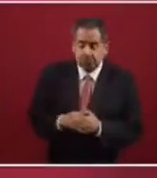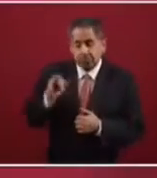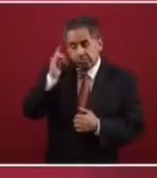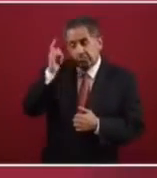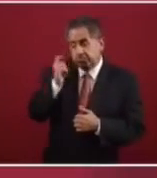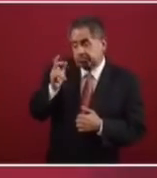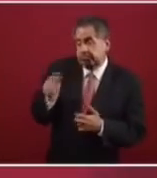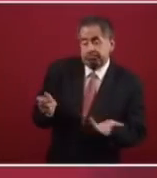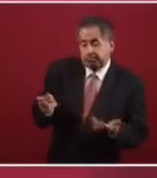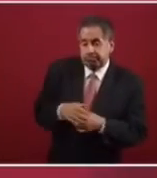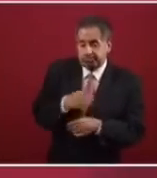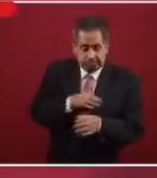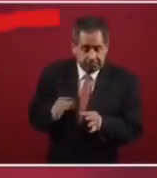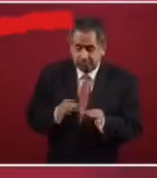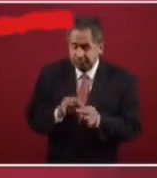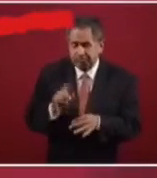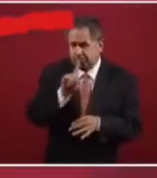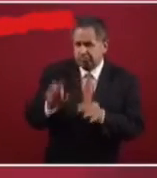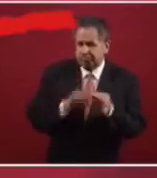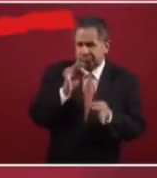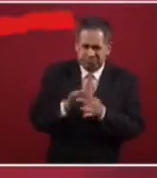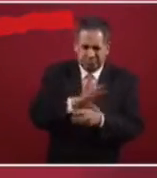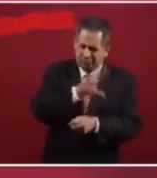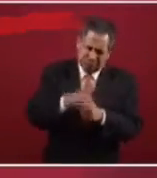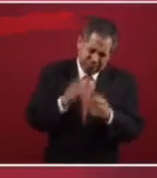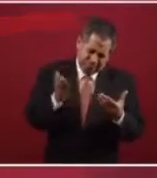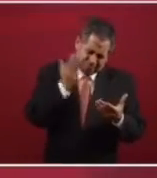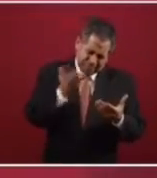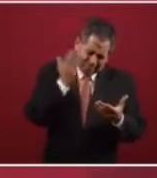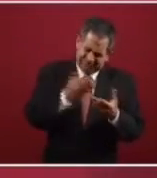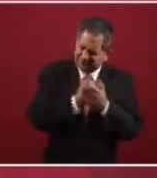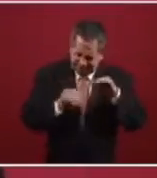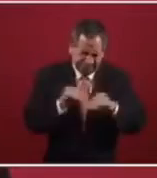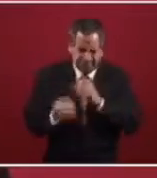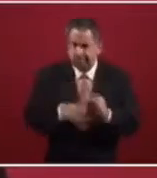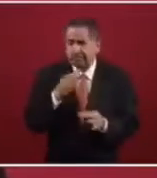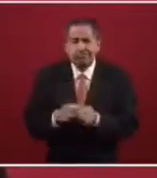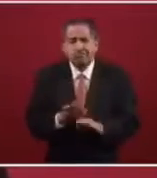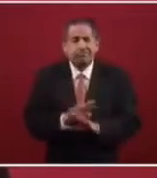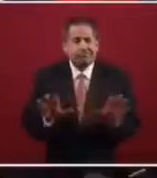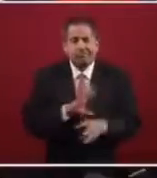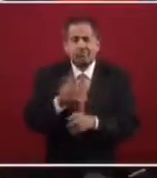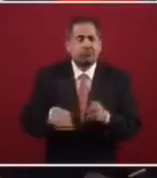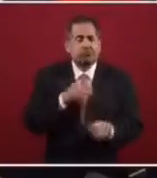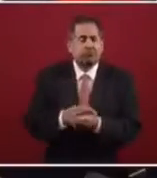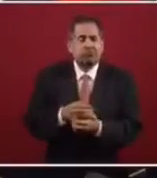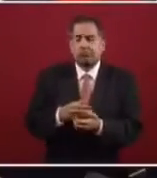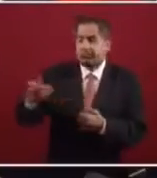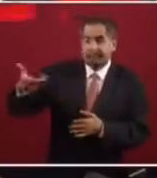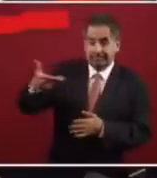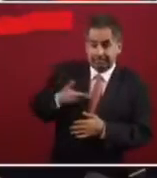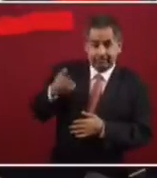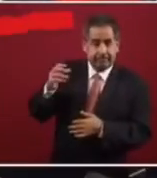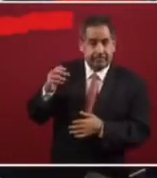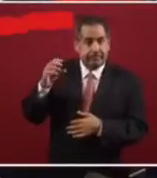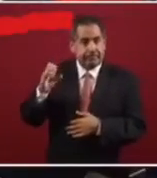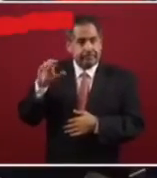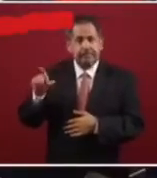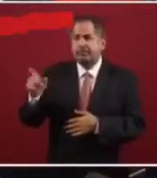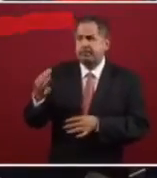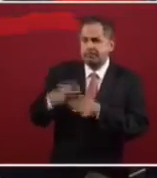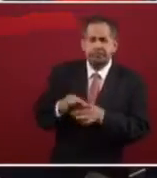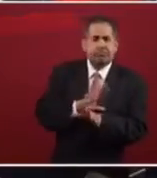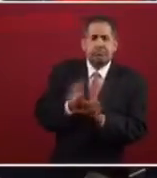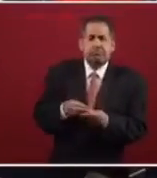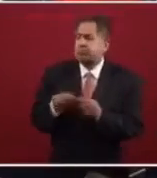esperemos que no, porque ya se cumplió al 100%. Todos los estudios, fueron muchísimos estudios. Todas las demandas que pidió la CEA, todas